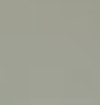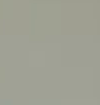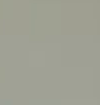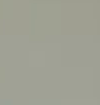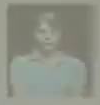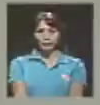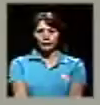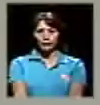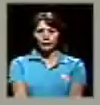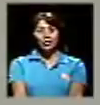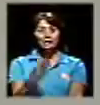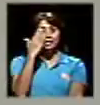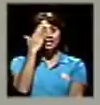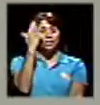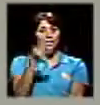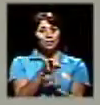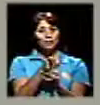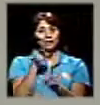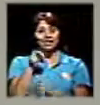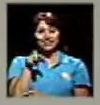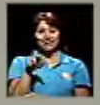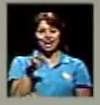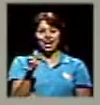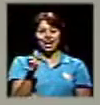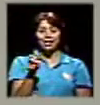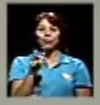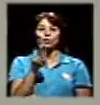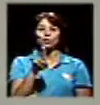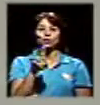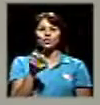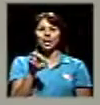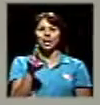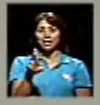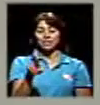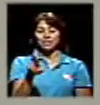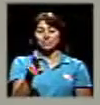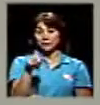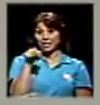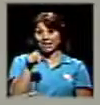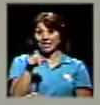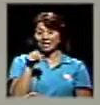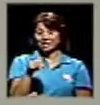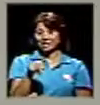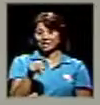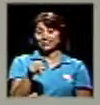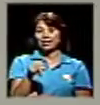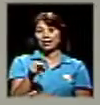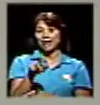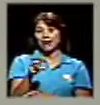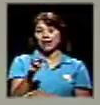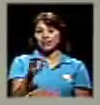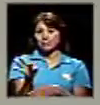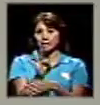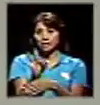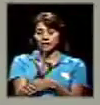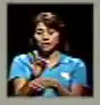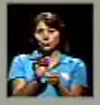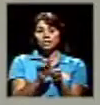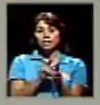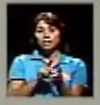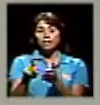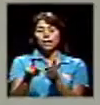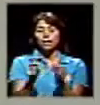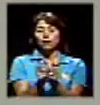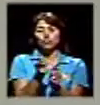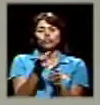saludamos desde Canal UCR, este medio televisivo que se paga con los impuestos que tributan los habitantes